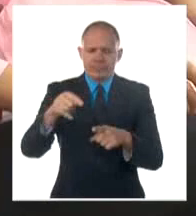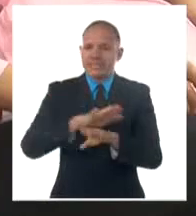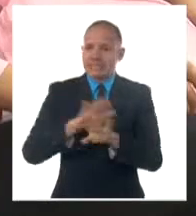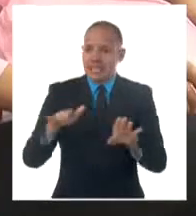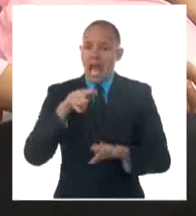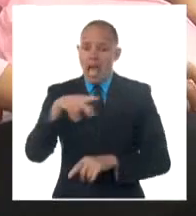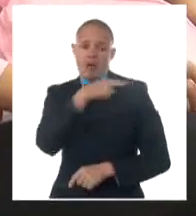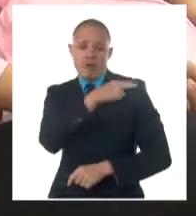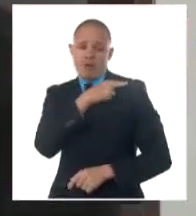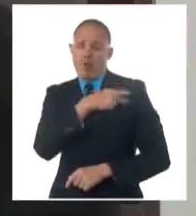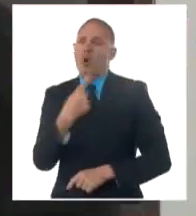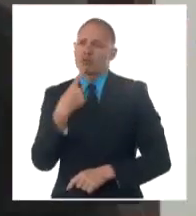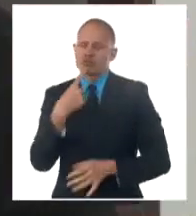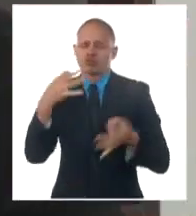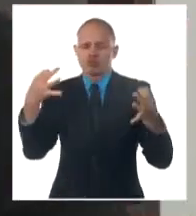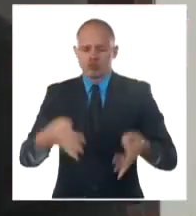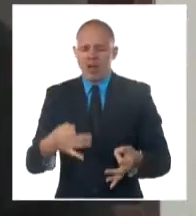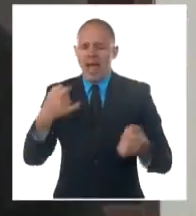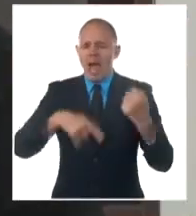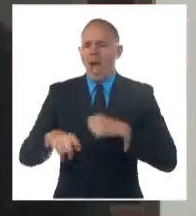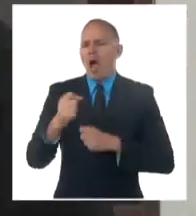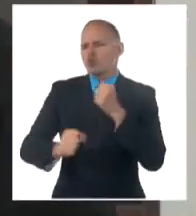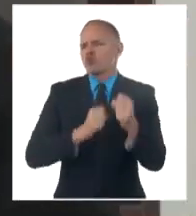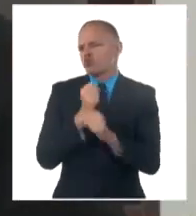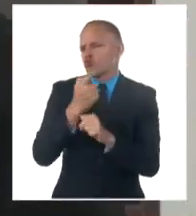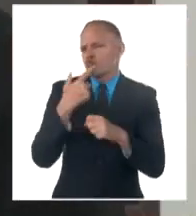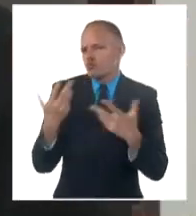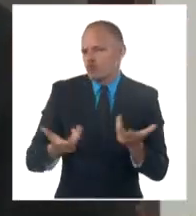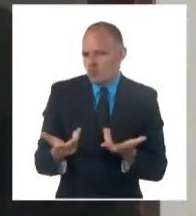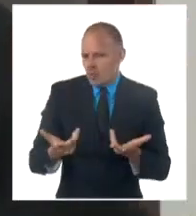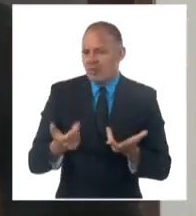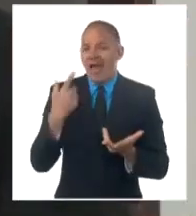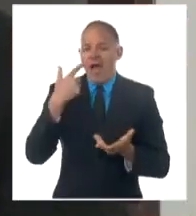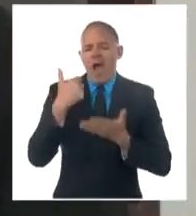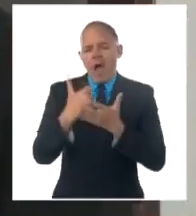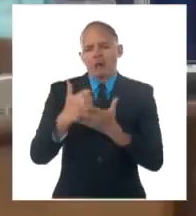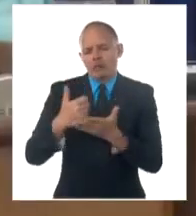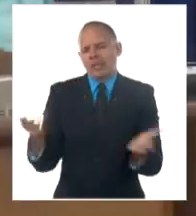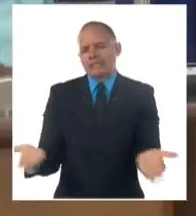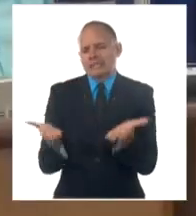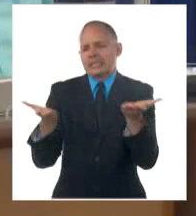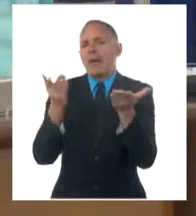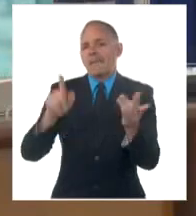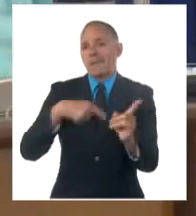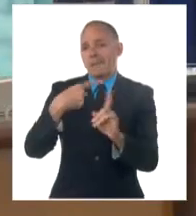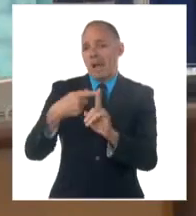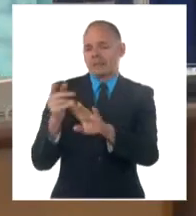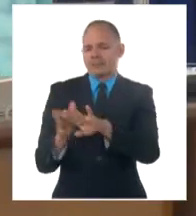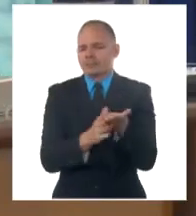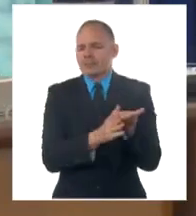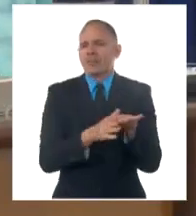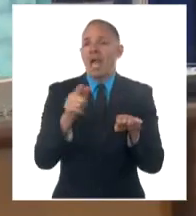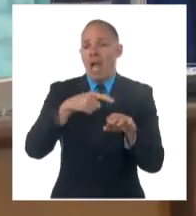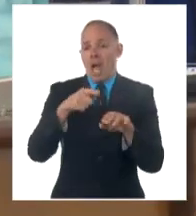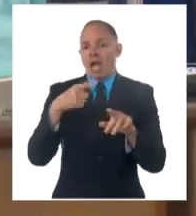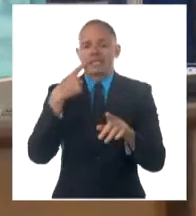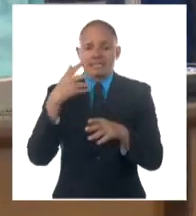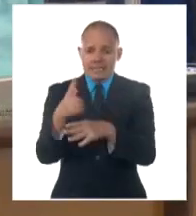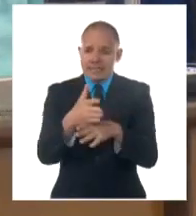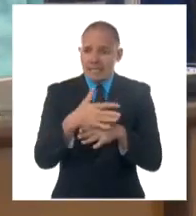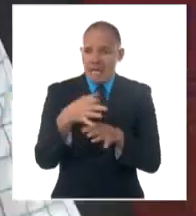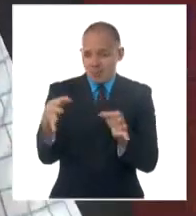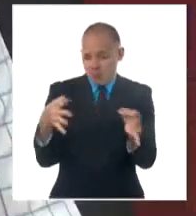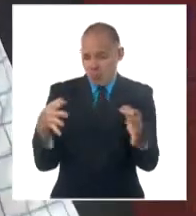la necesidad de utilizar las vías de la organización para compulsar el desarrollo. Los núcleos de la organización política han de convertirse